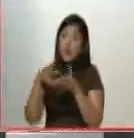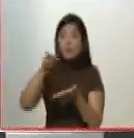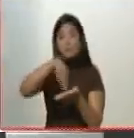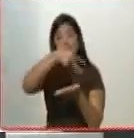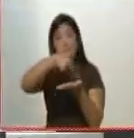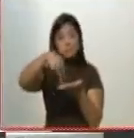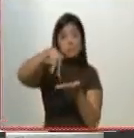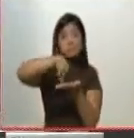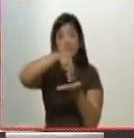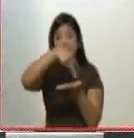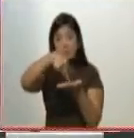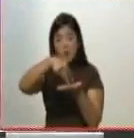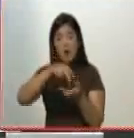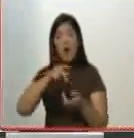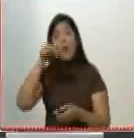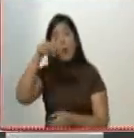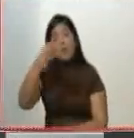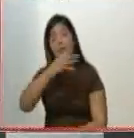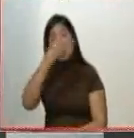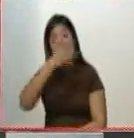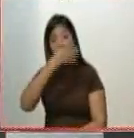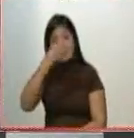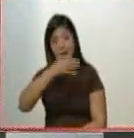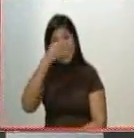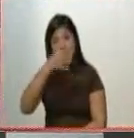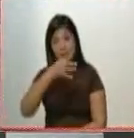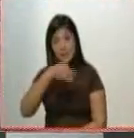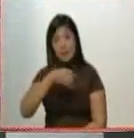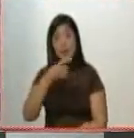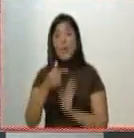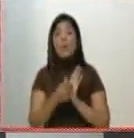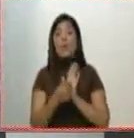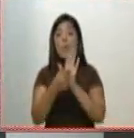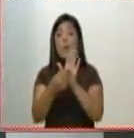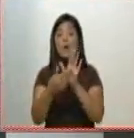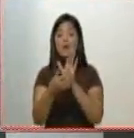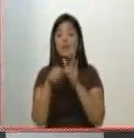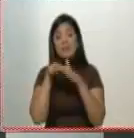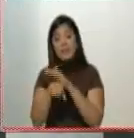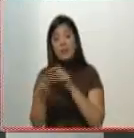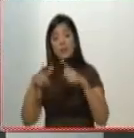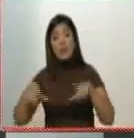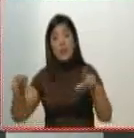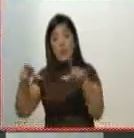rítmica que la tarde de hoy está haciendo una exhibición en cada una de las áreas.